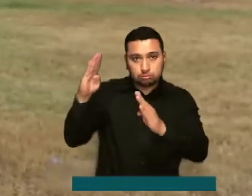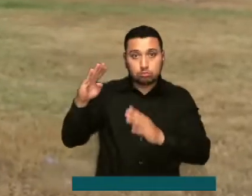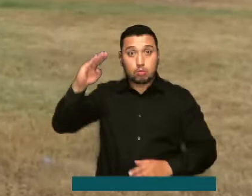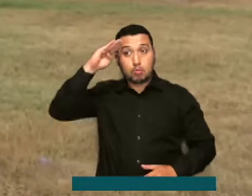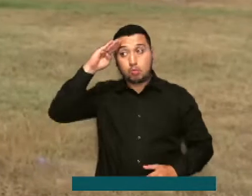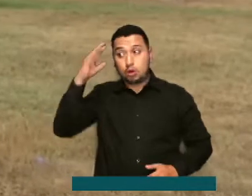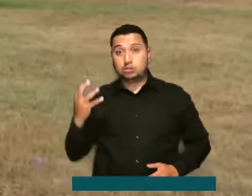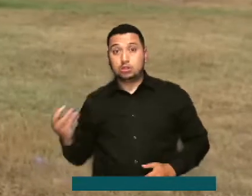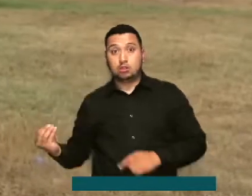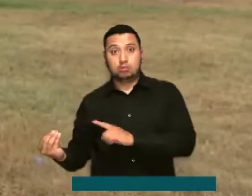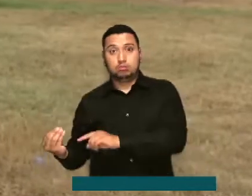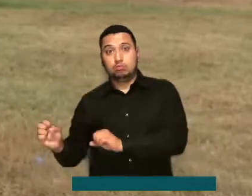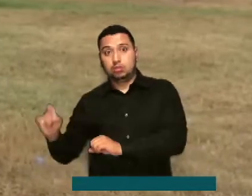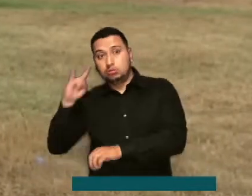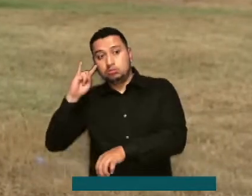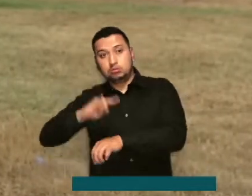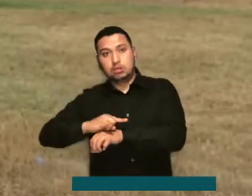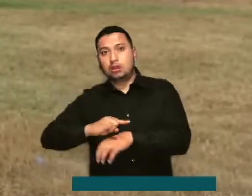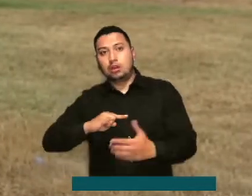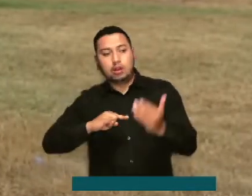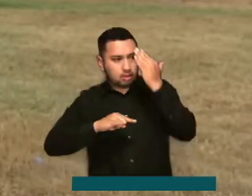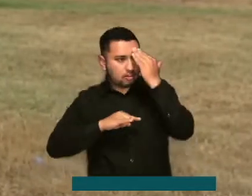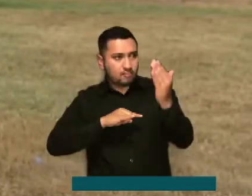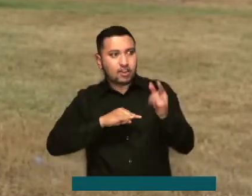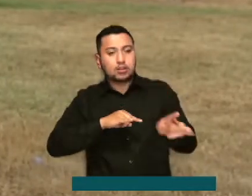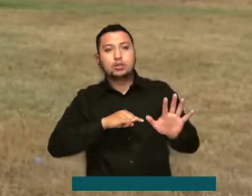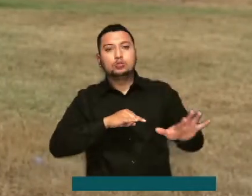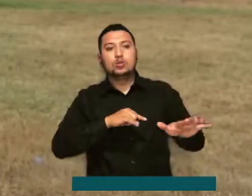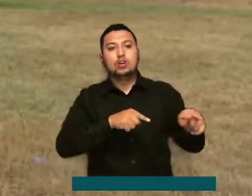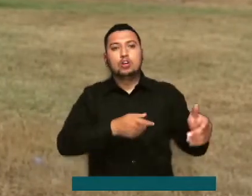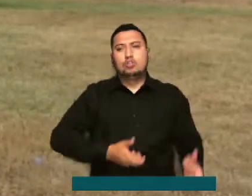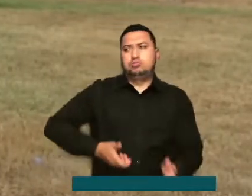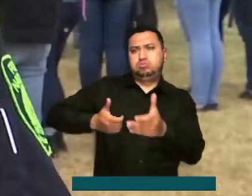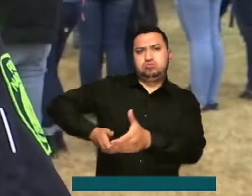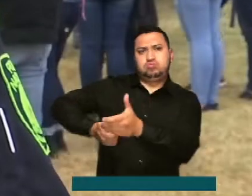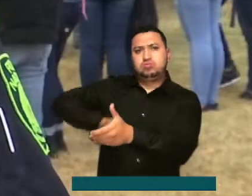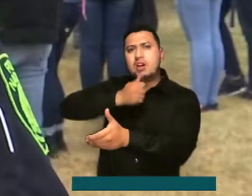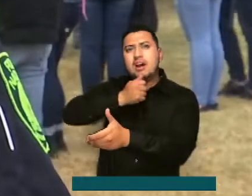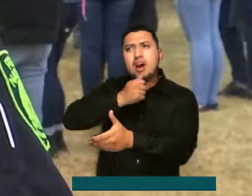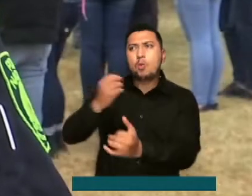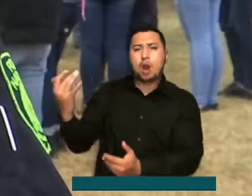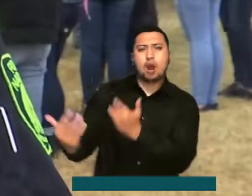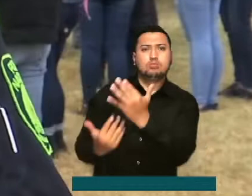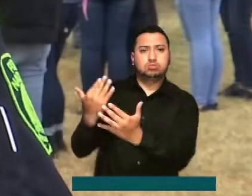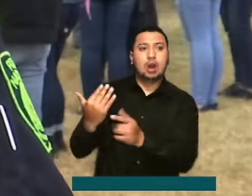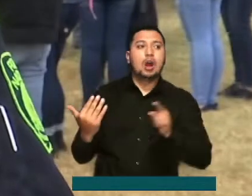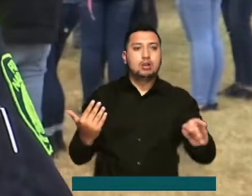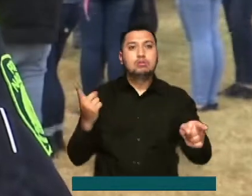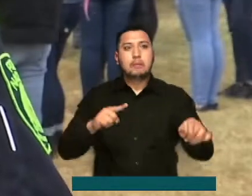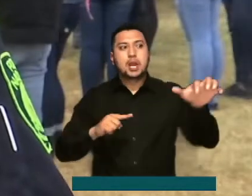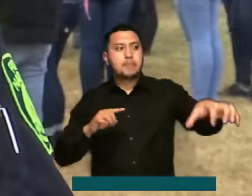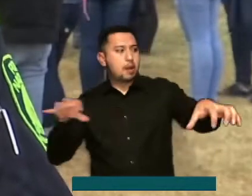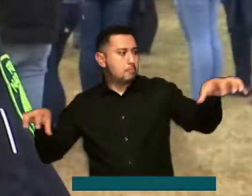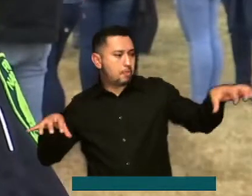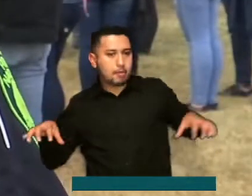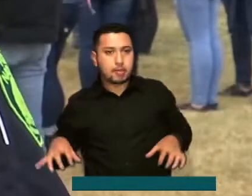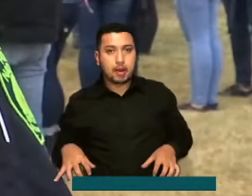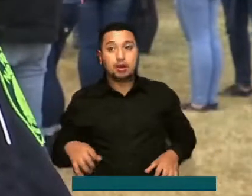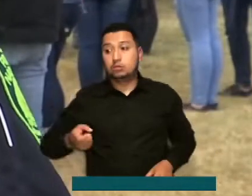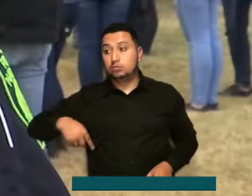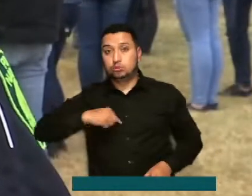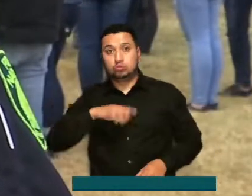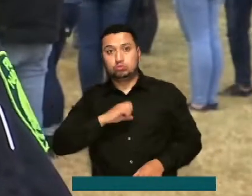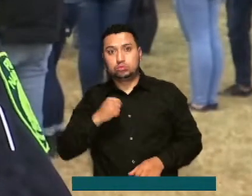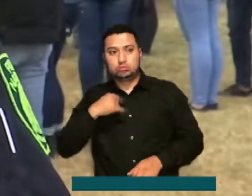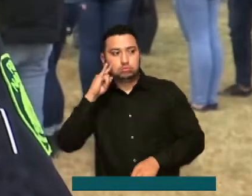presencia policial, el comando está ubicado frente a la estación de bomberos de Soacha. Desde este lugar vamos a poder direccionar, vamos a poder observar